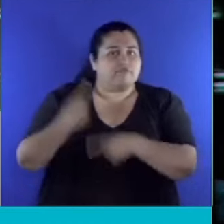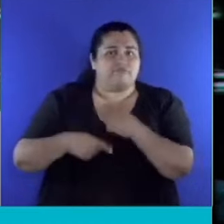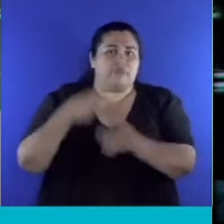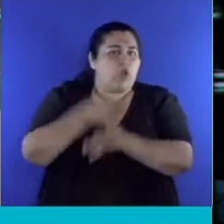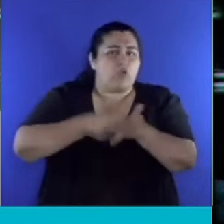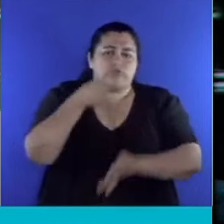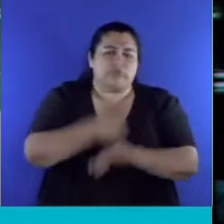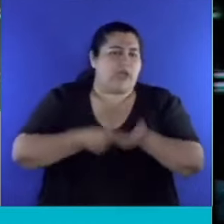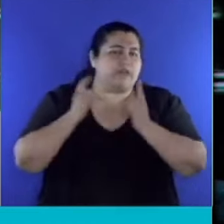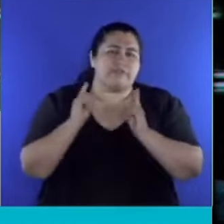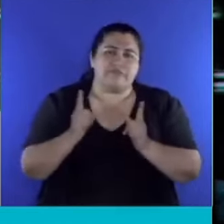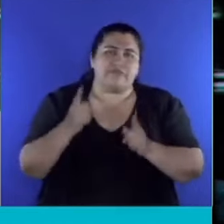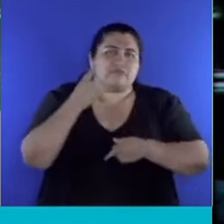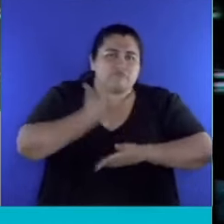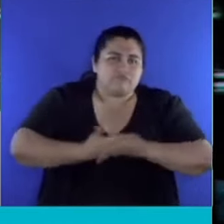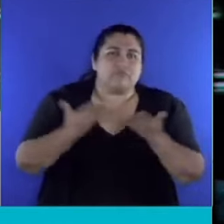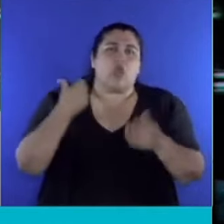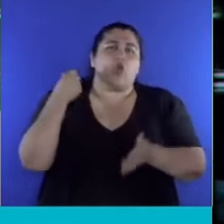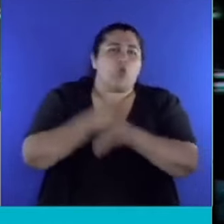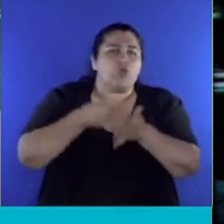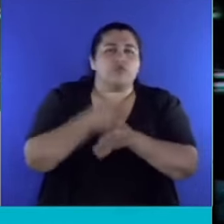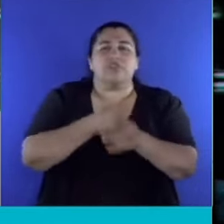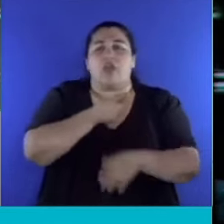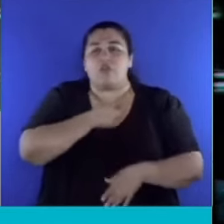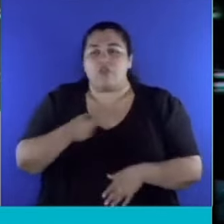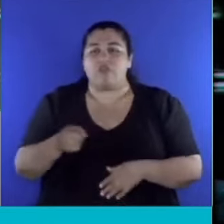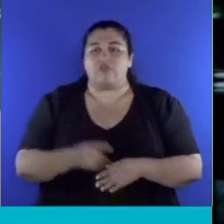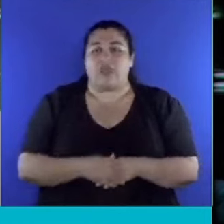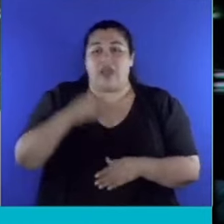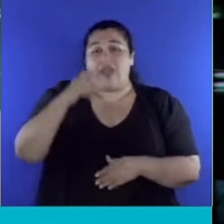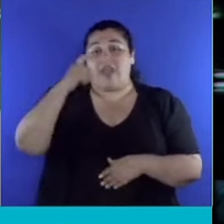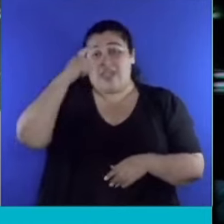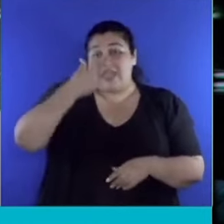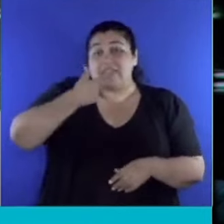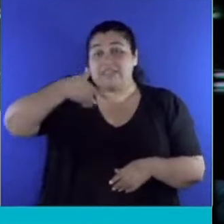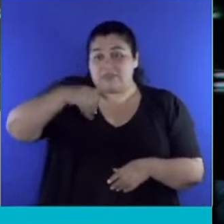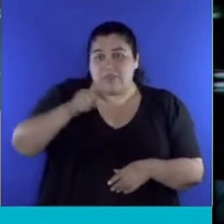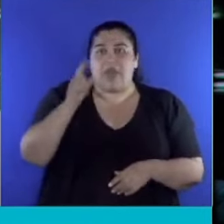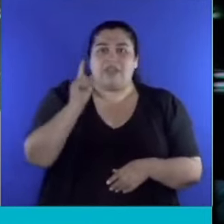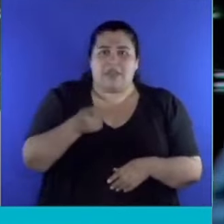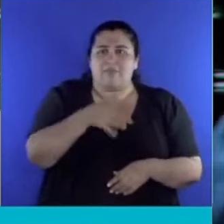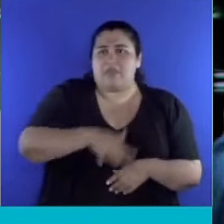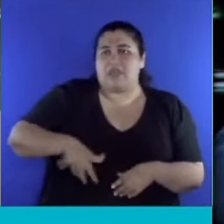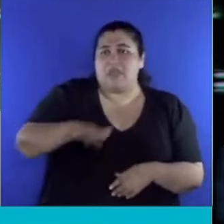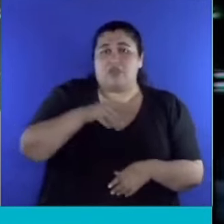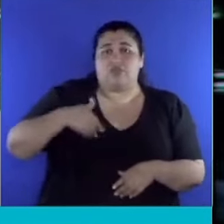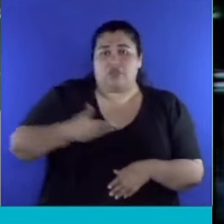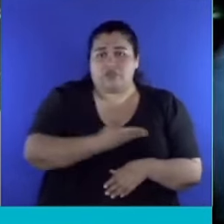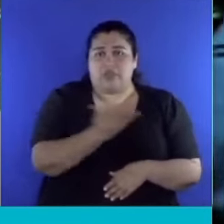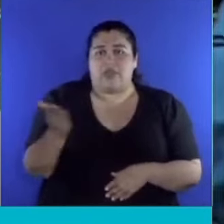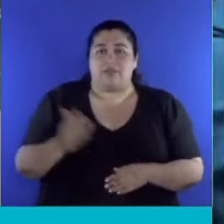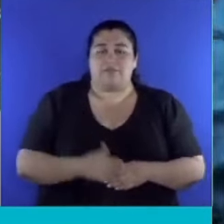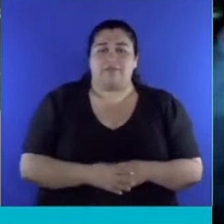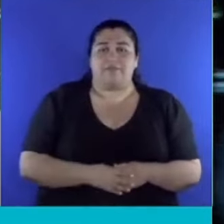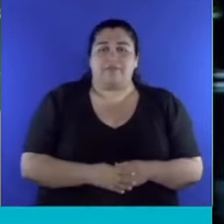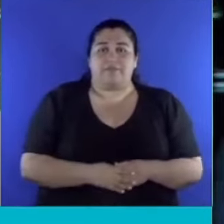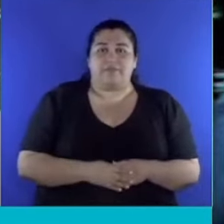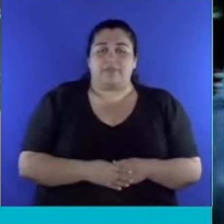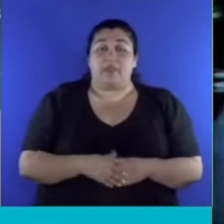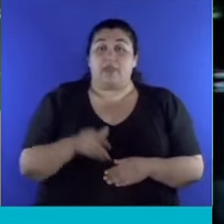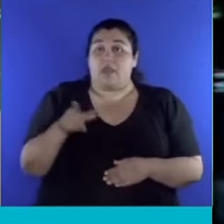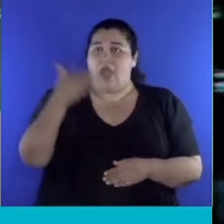nunca la pelea contra la patota de la esma y contra esa clase social que quiso